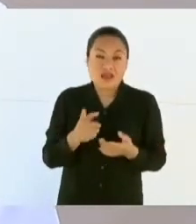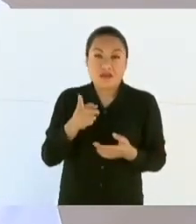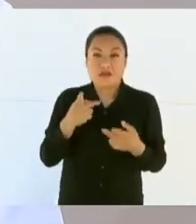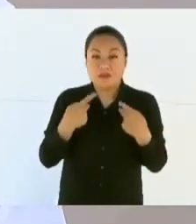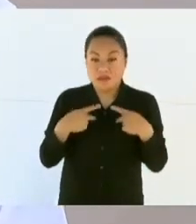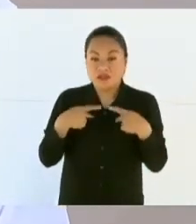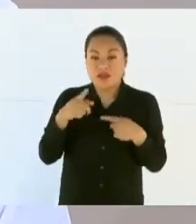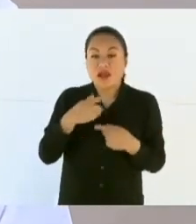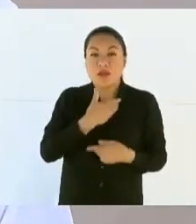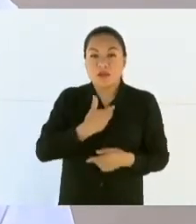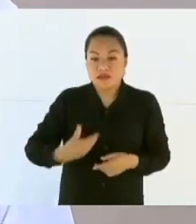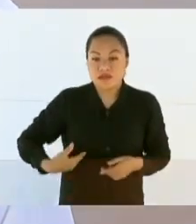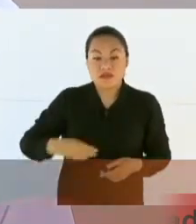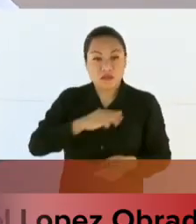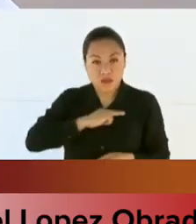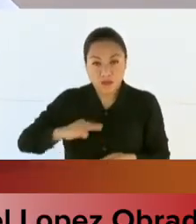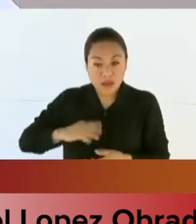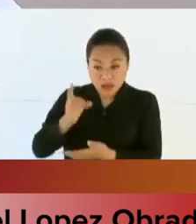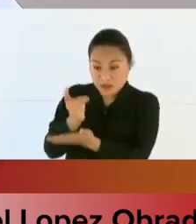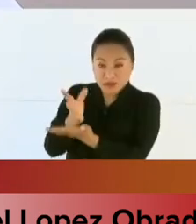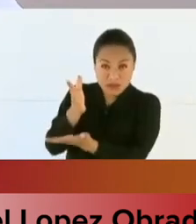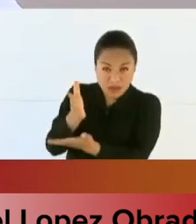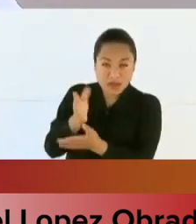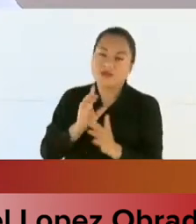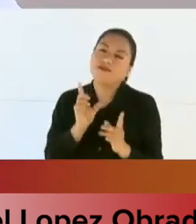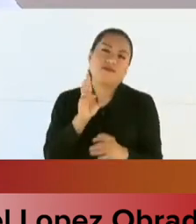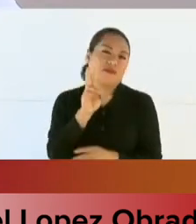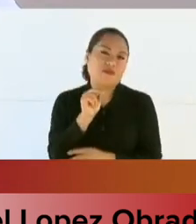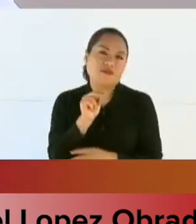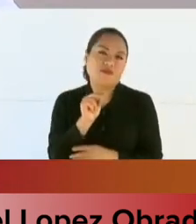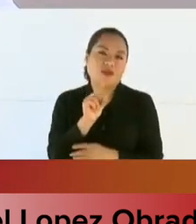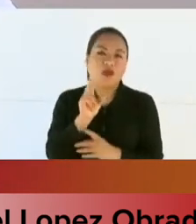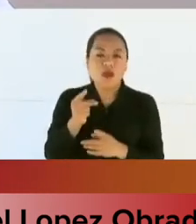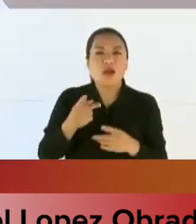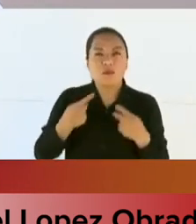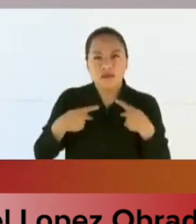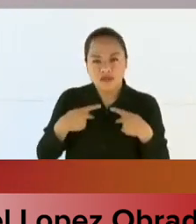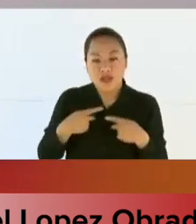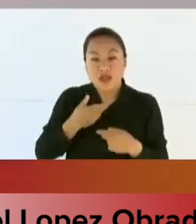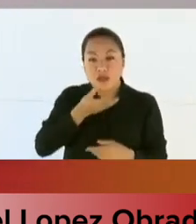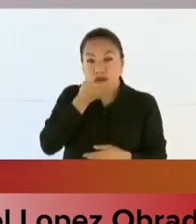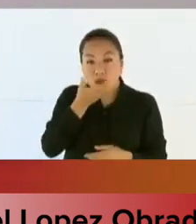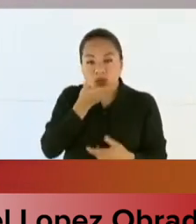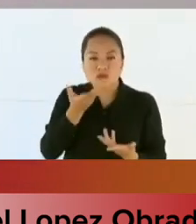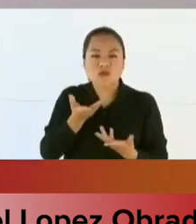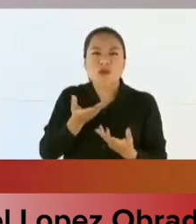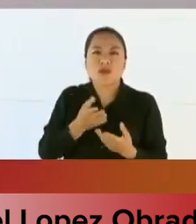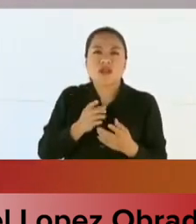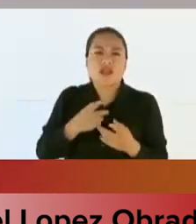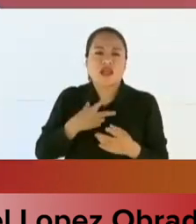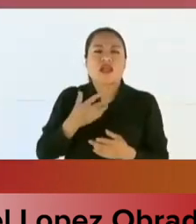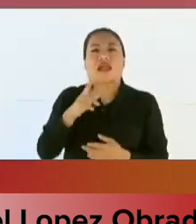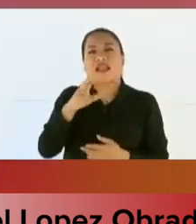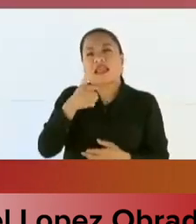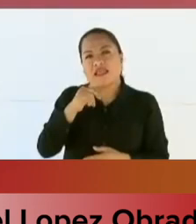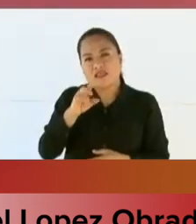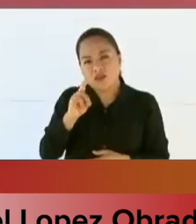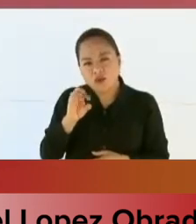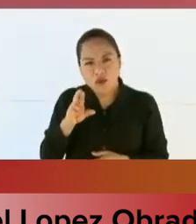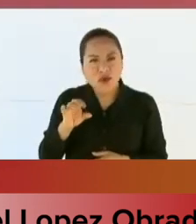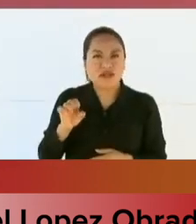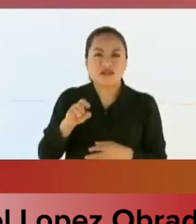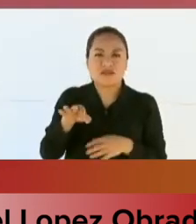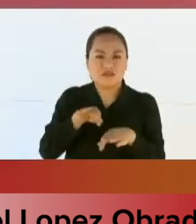los presidentes municipales de usos y costumbres, a los regidores, a los integrantes